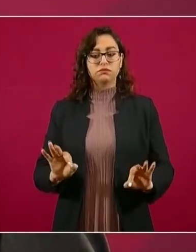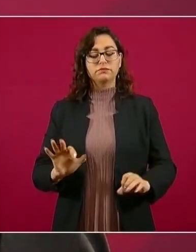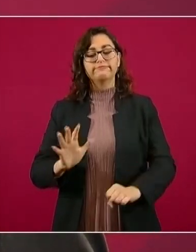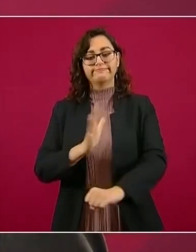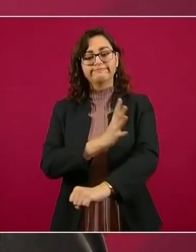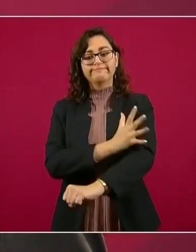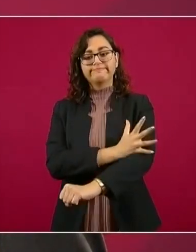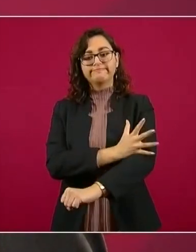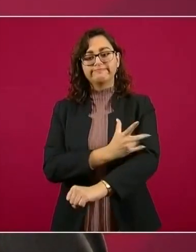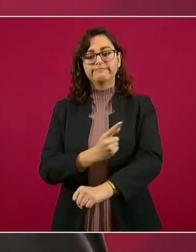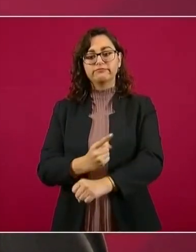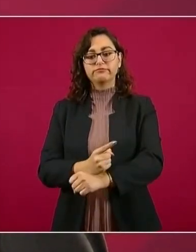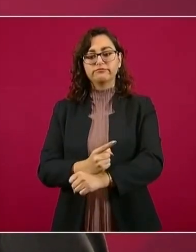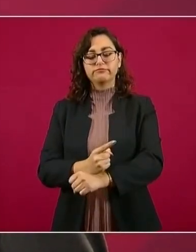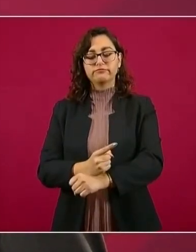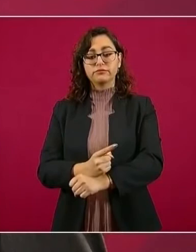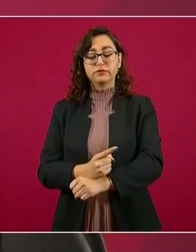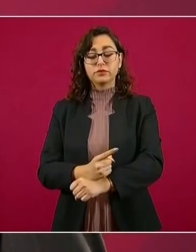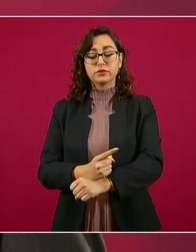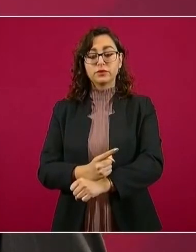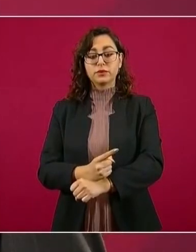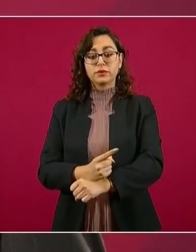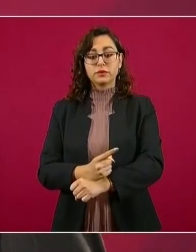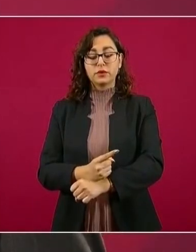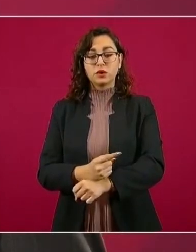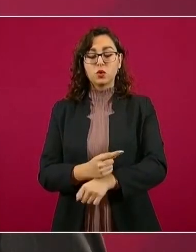que eso es lo que más